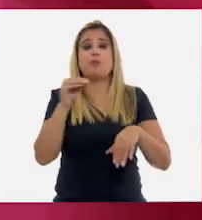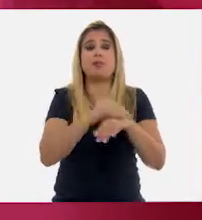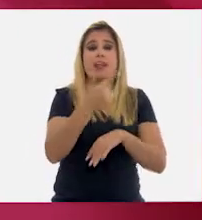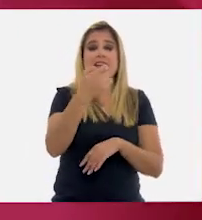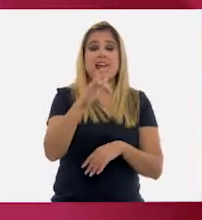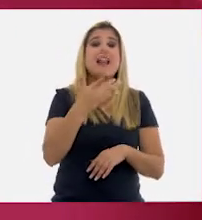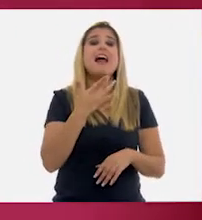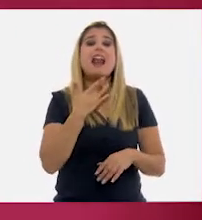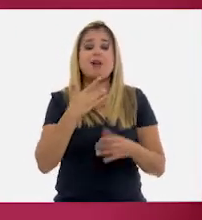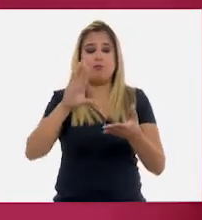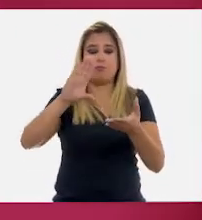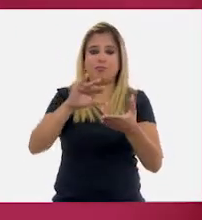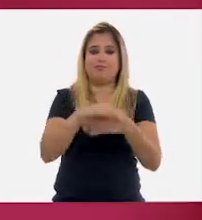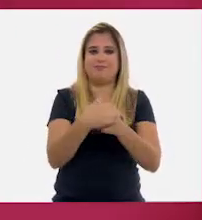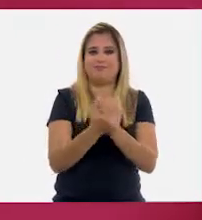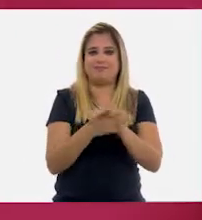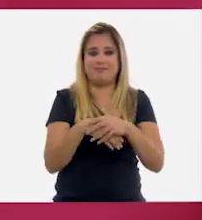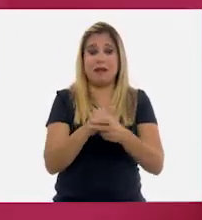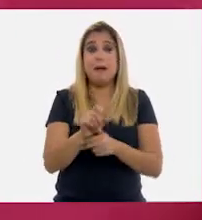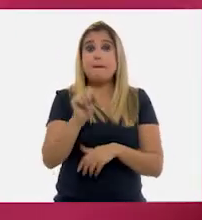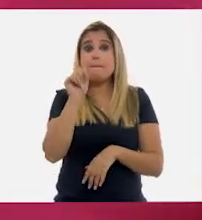desinfectante a base de agua y alcohol.